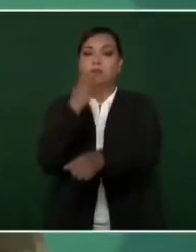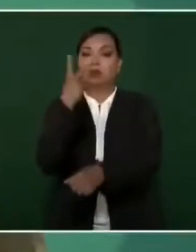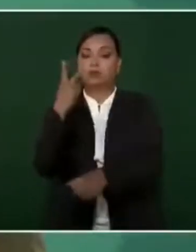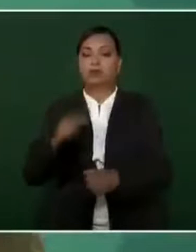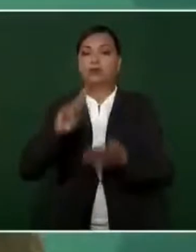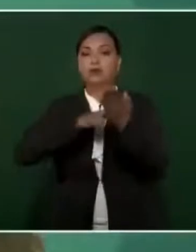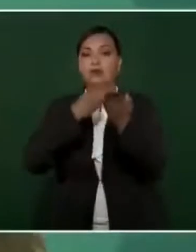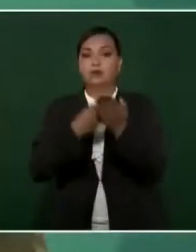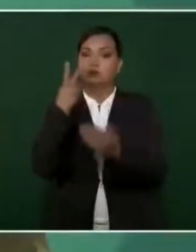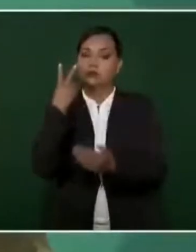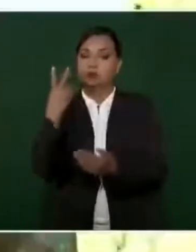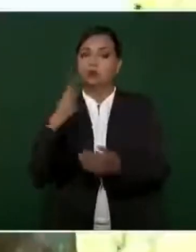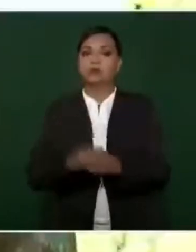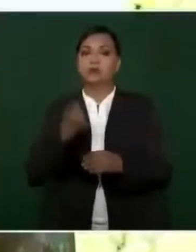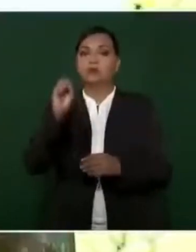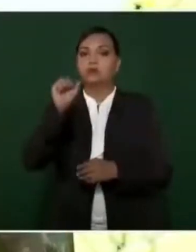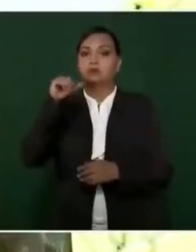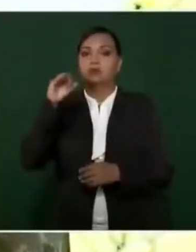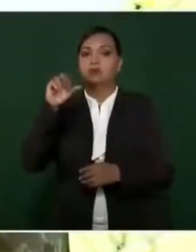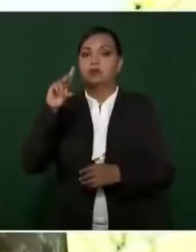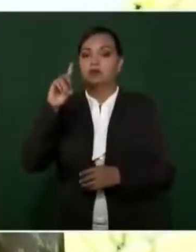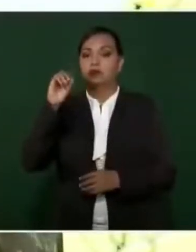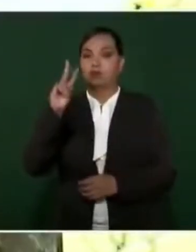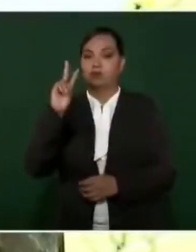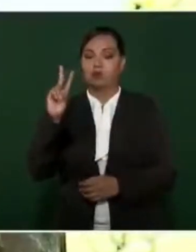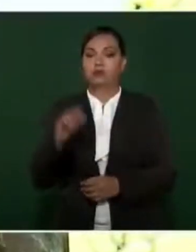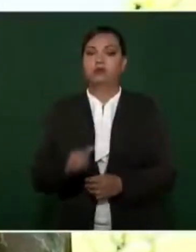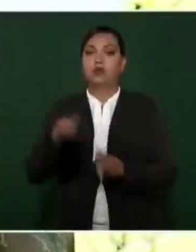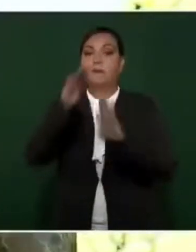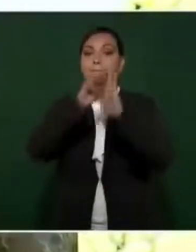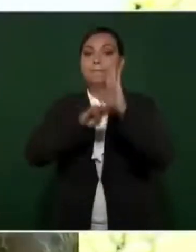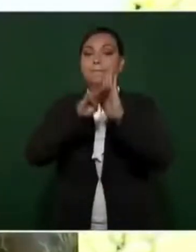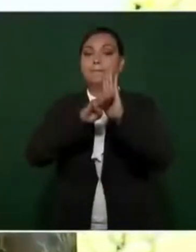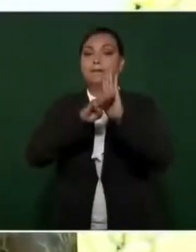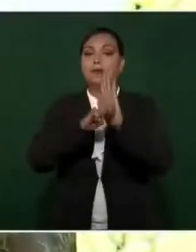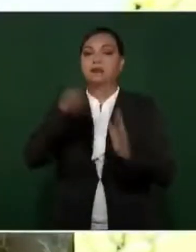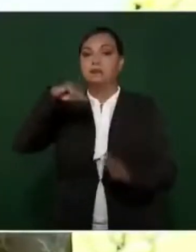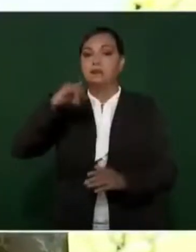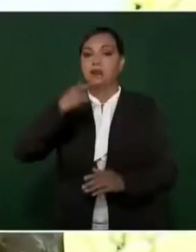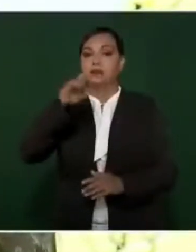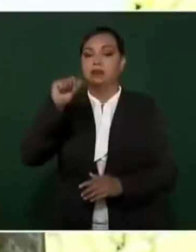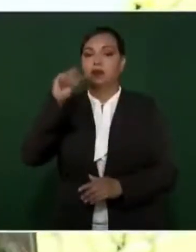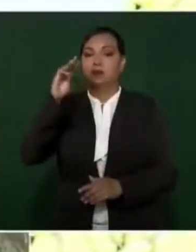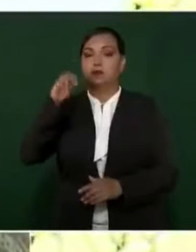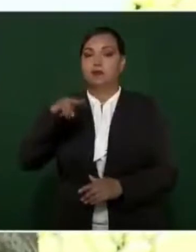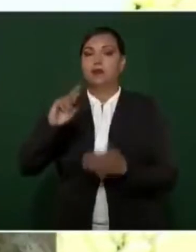2, en San Fernando 2, en Ciudad Mante, en Miguel Alemán, en Río Bravo.